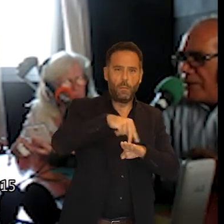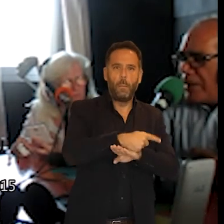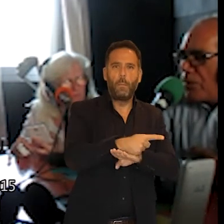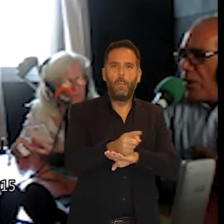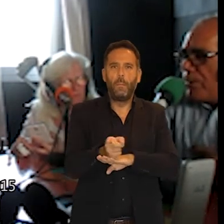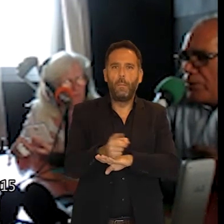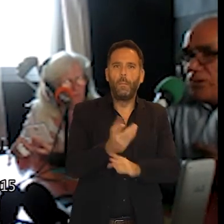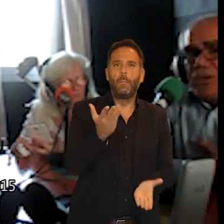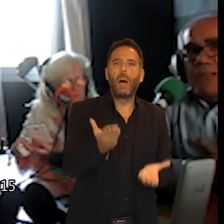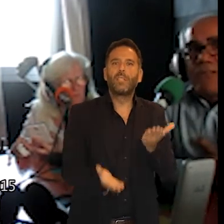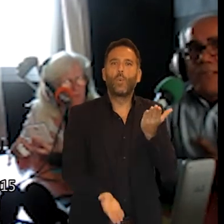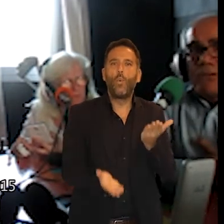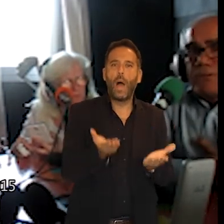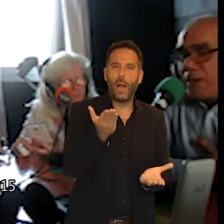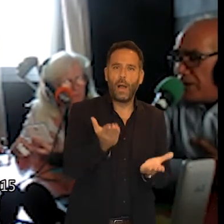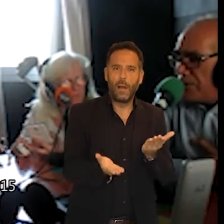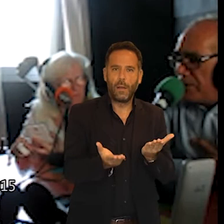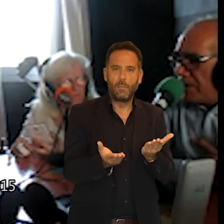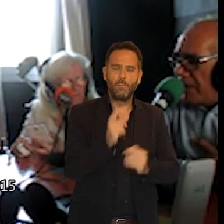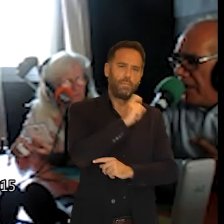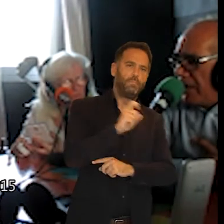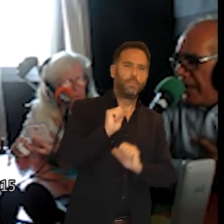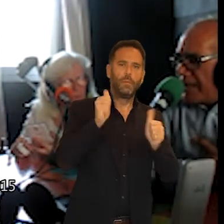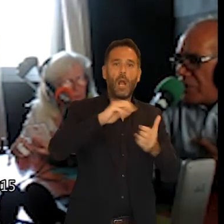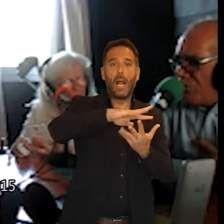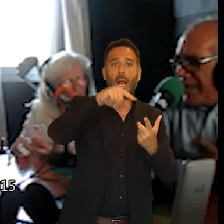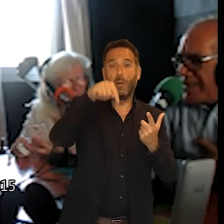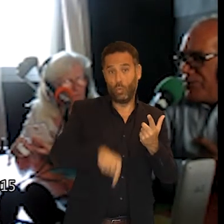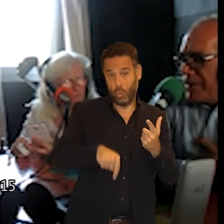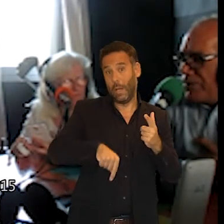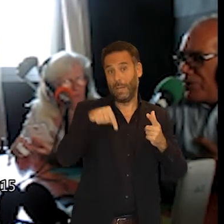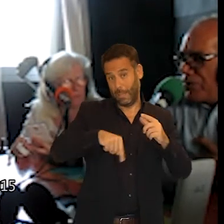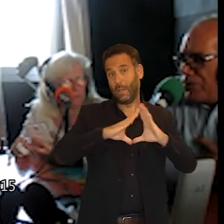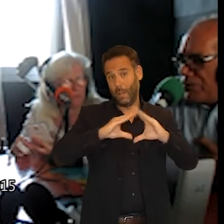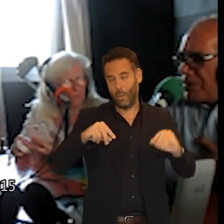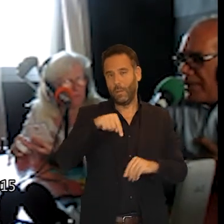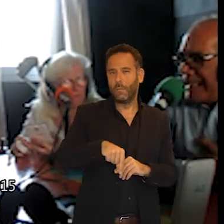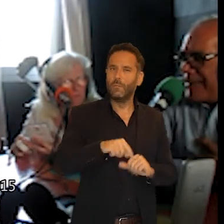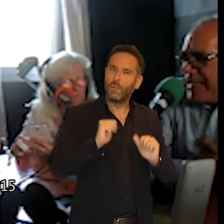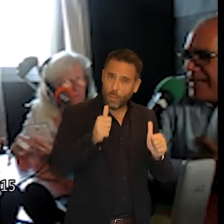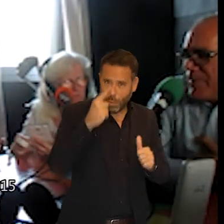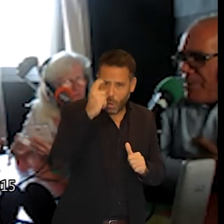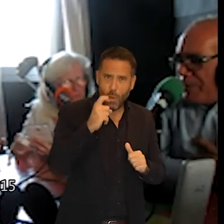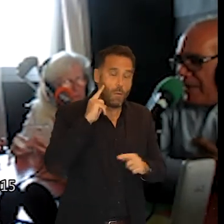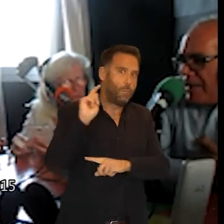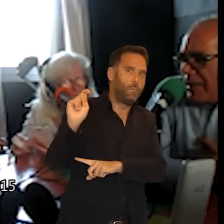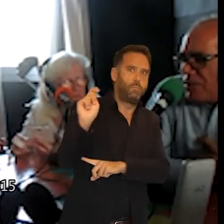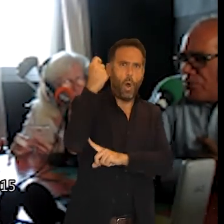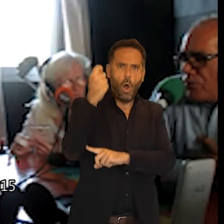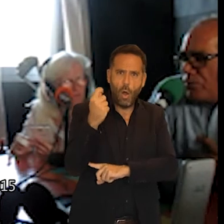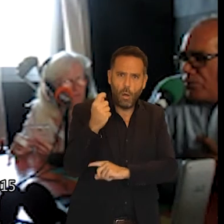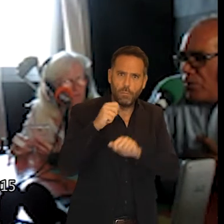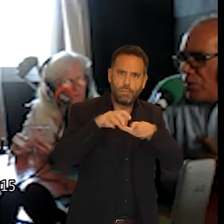formato televisivo que se inició en Canal Sur, que es nuestra televisión autonómica, y que ha tenido tanto éxito que se